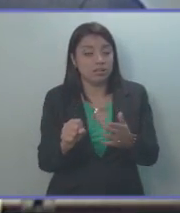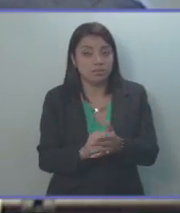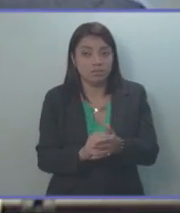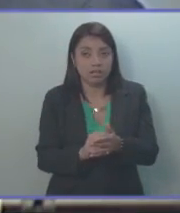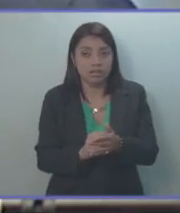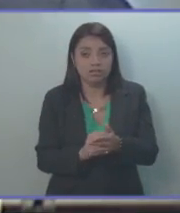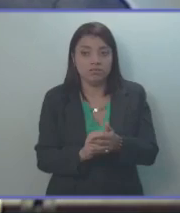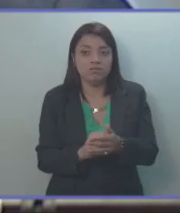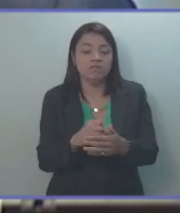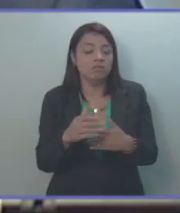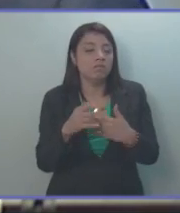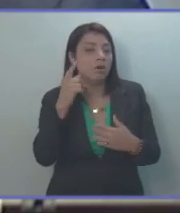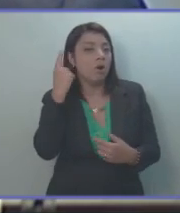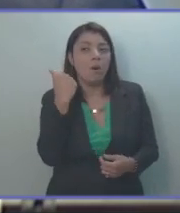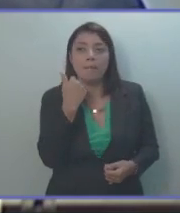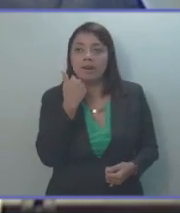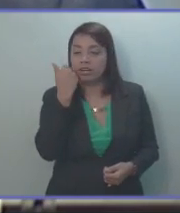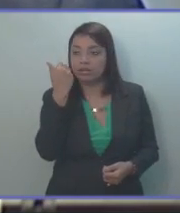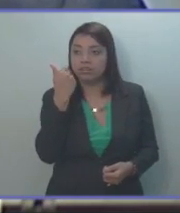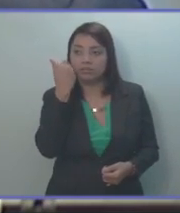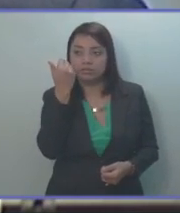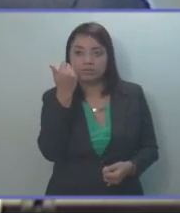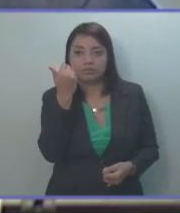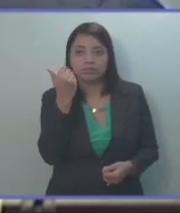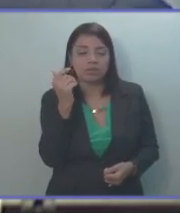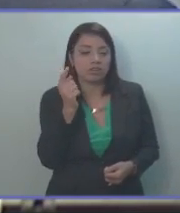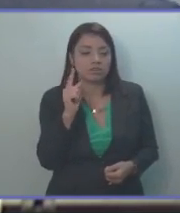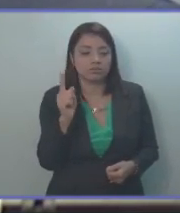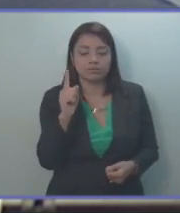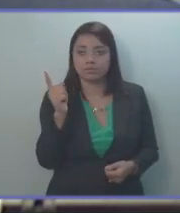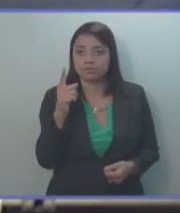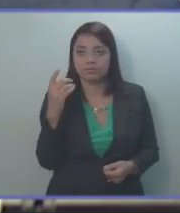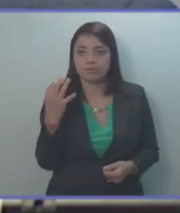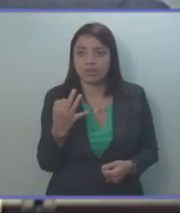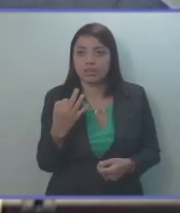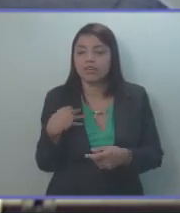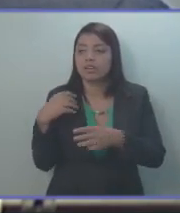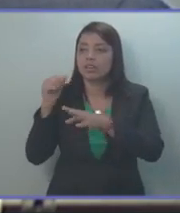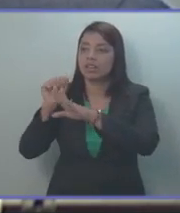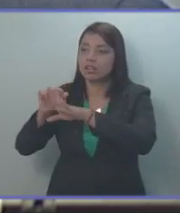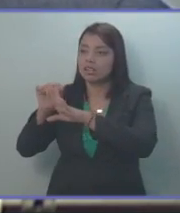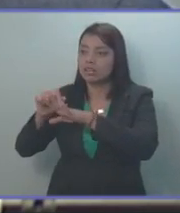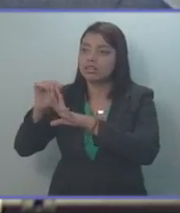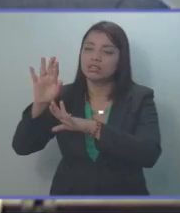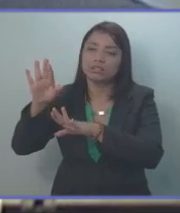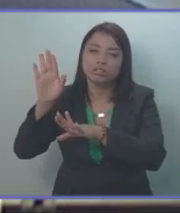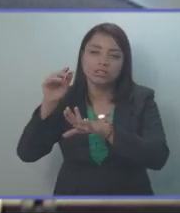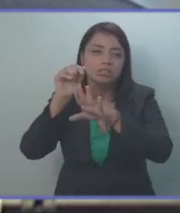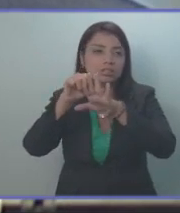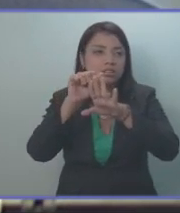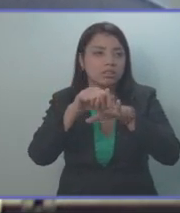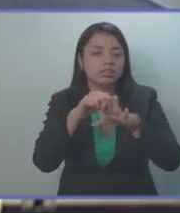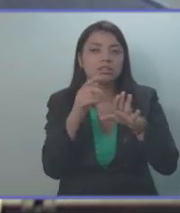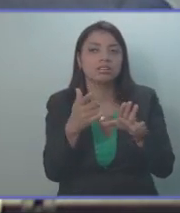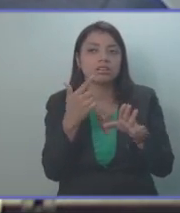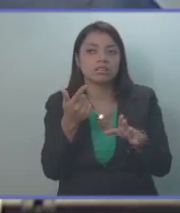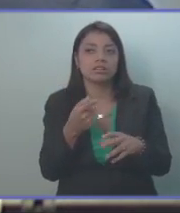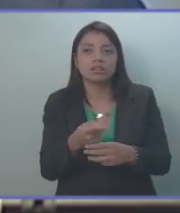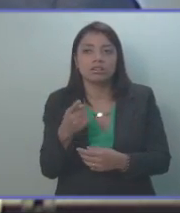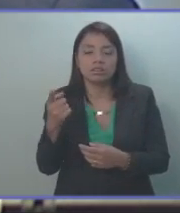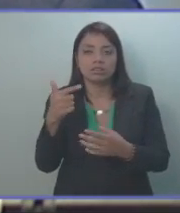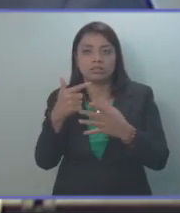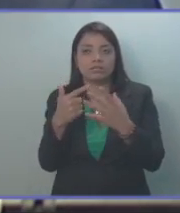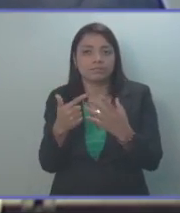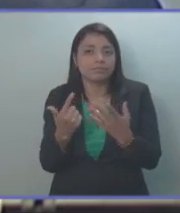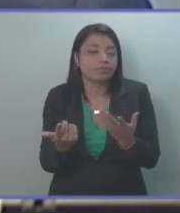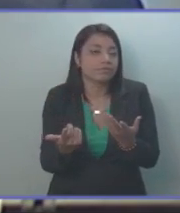la presencia de un joven que no debiese andar tocando puertas. Y no me refiero para señalar las deficiencias,